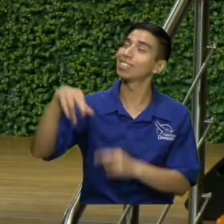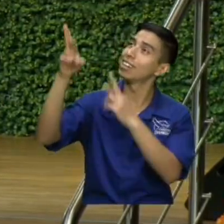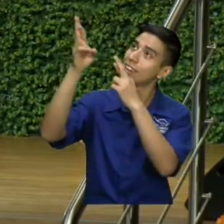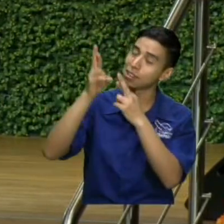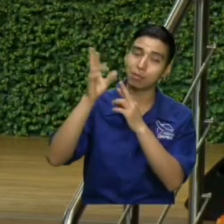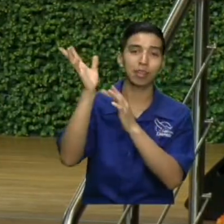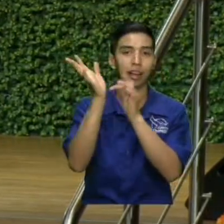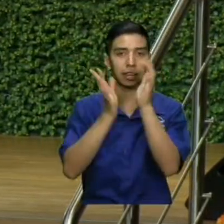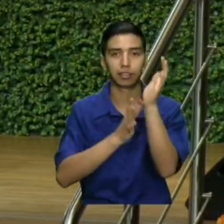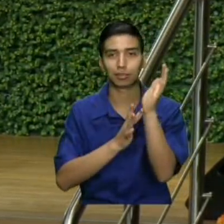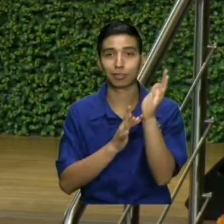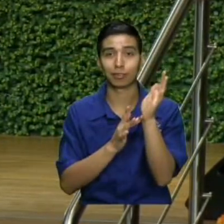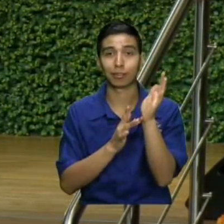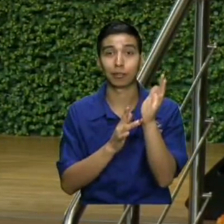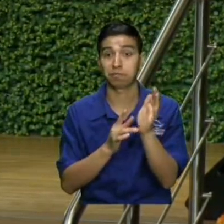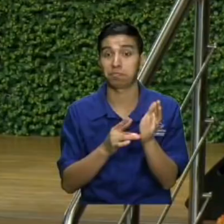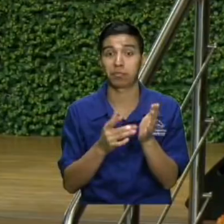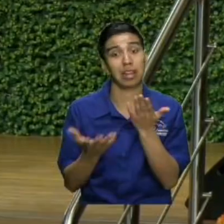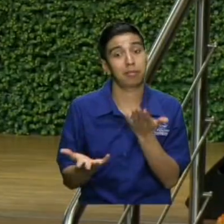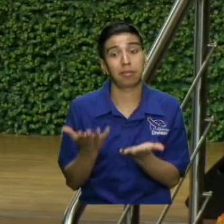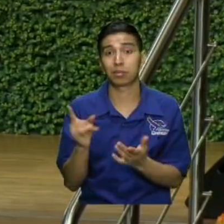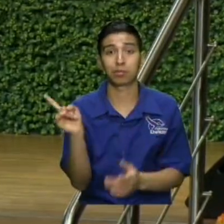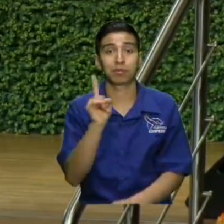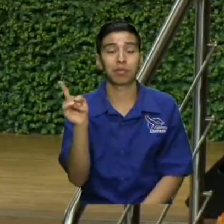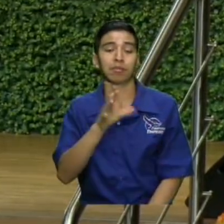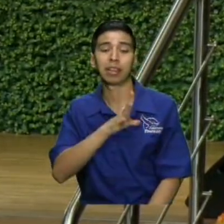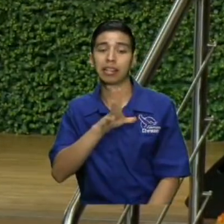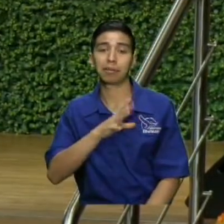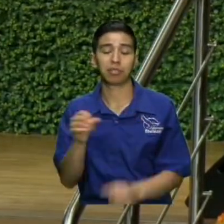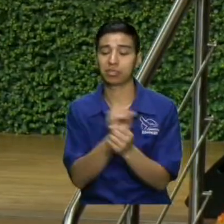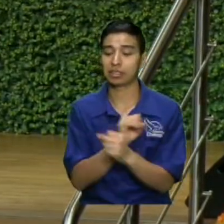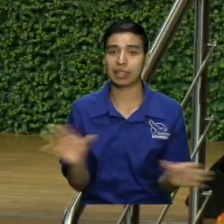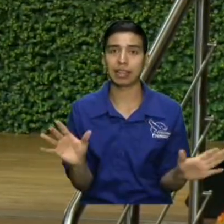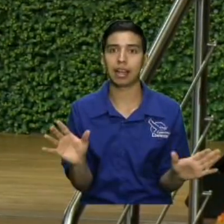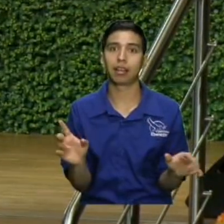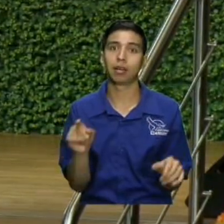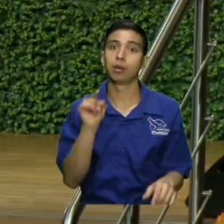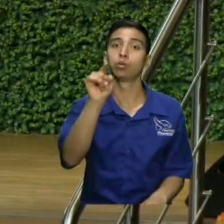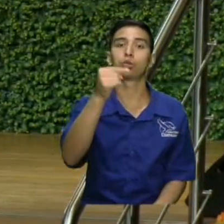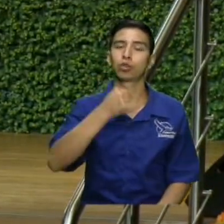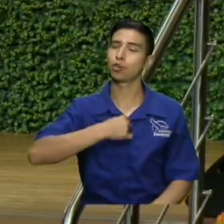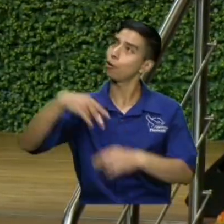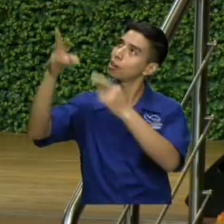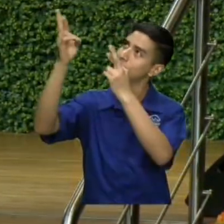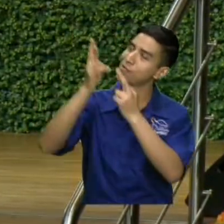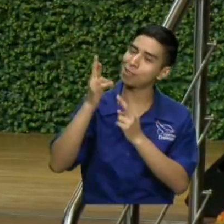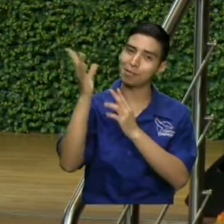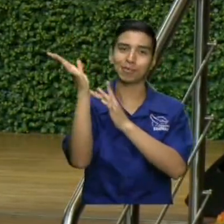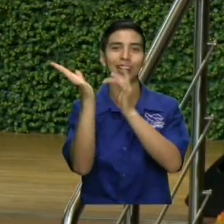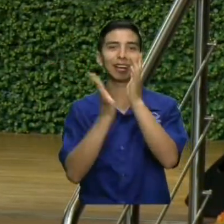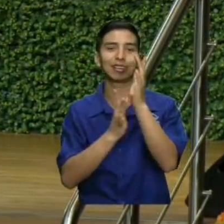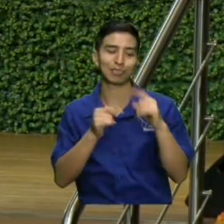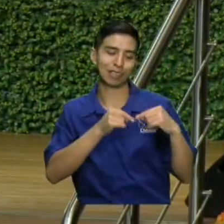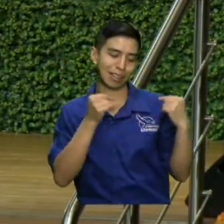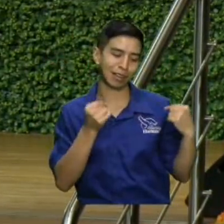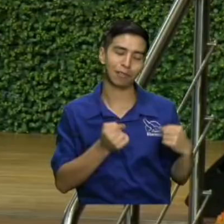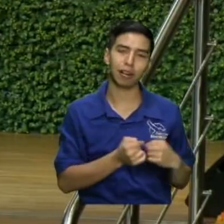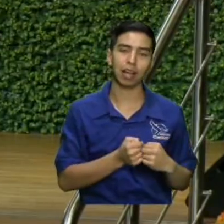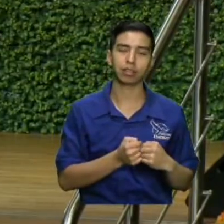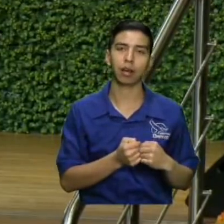que no había nada para ellos, pero lo recibieron. Y a los que